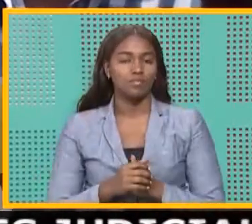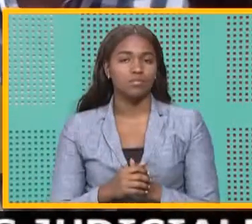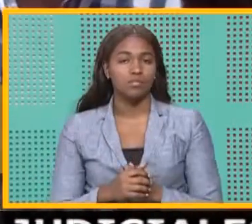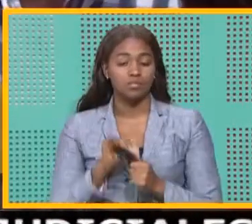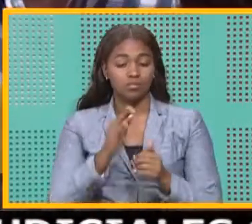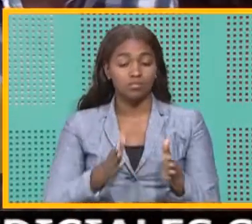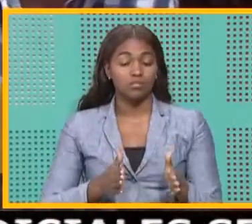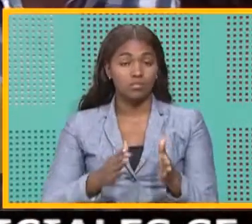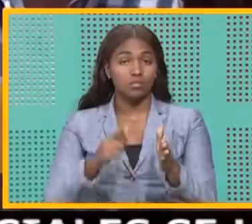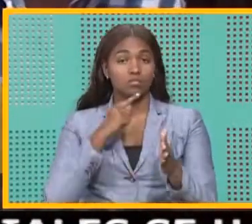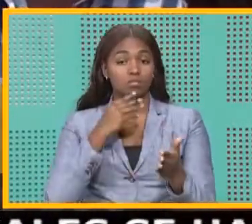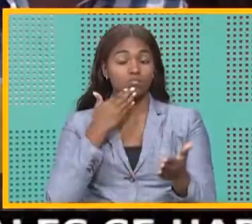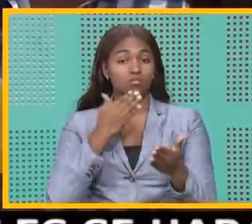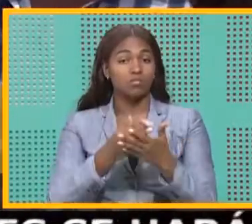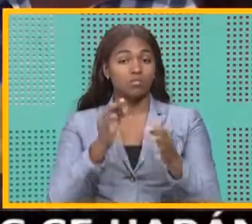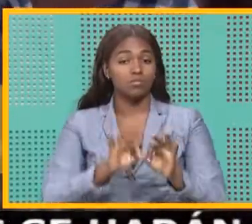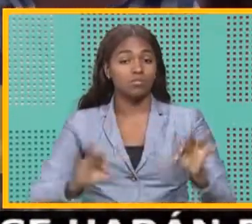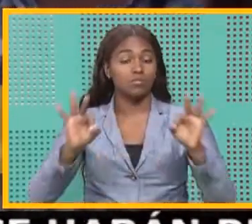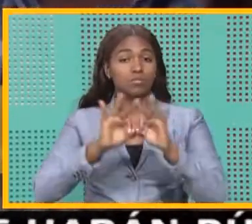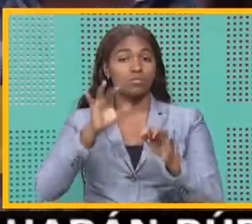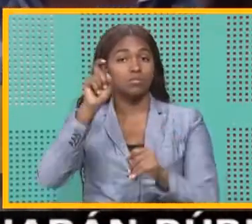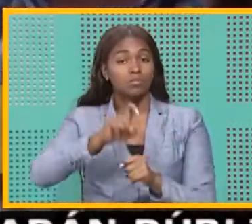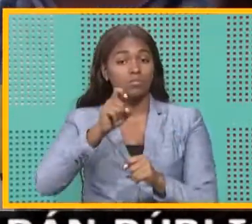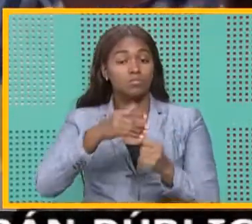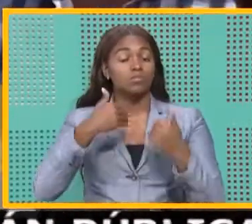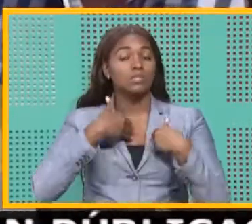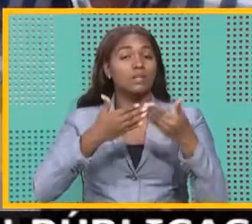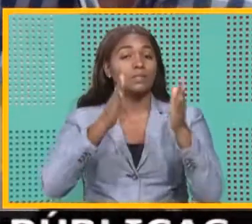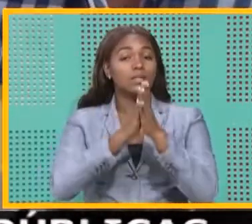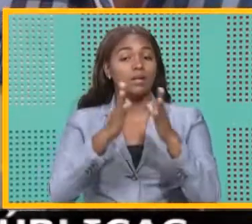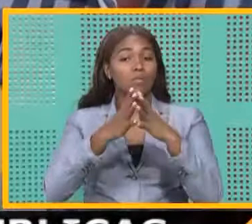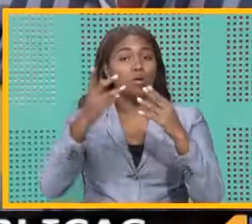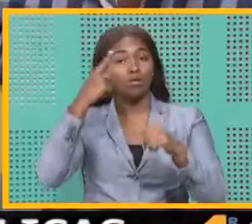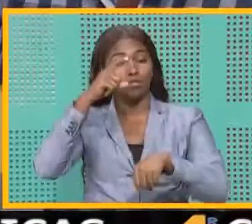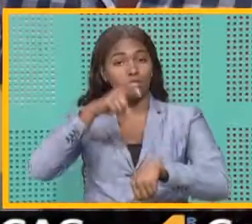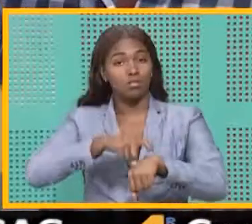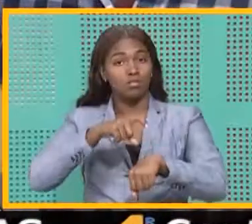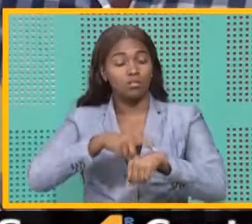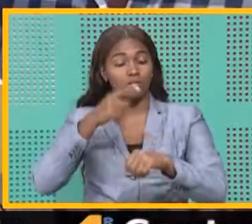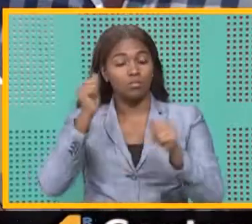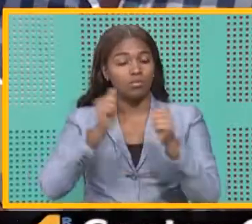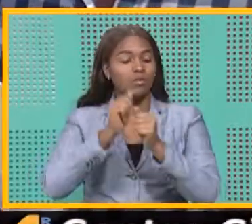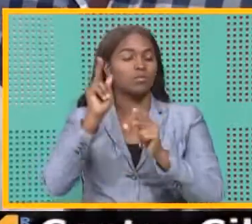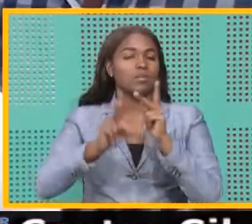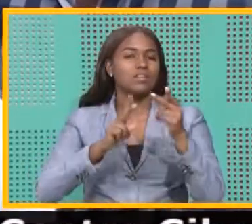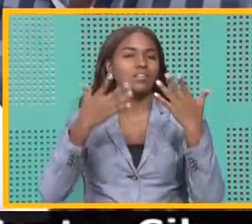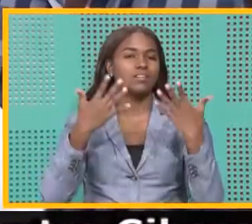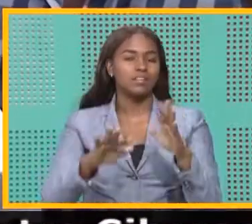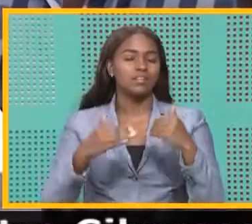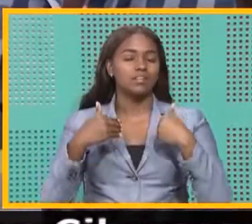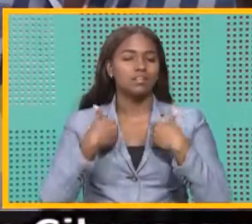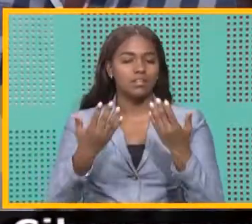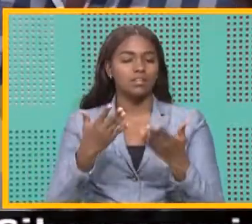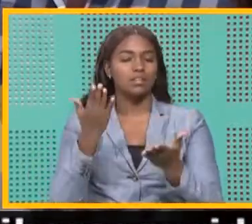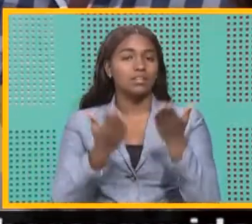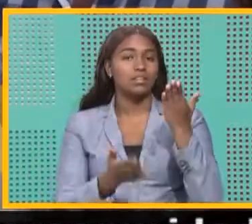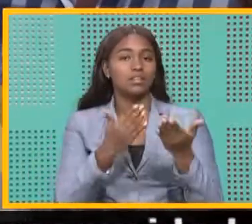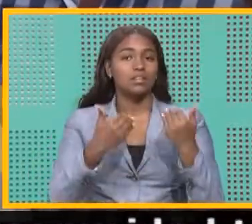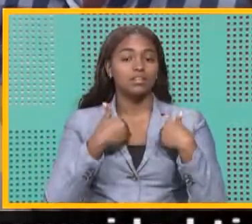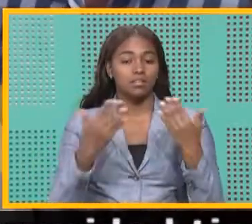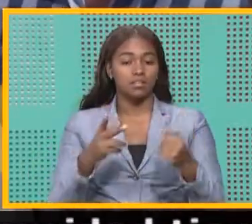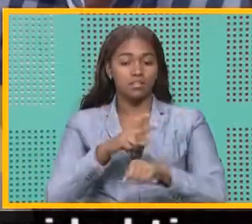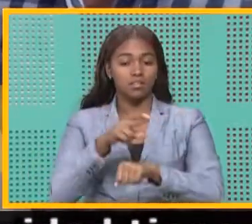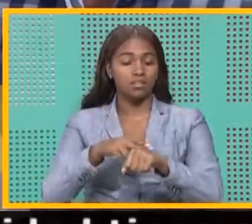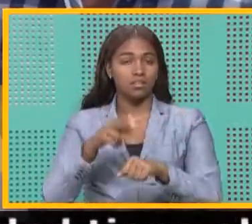vía sumamente importante que ameritaba y reclamada por mucho tiempo por la población, ya que prácticamente aquí en la